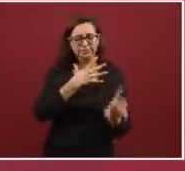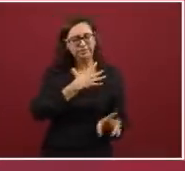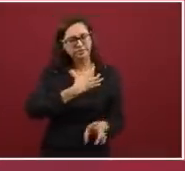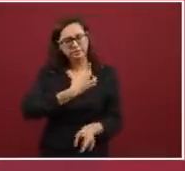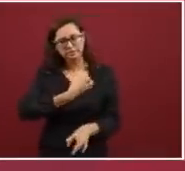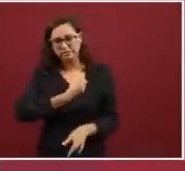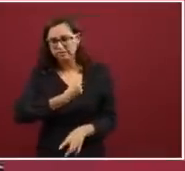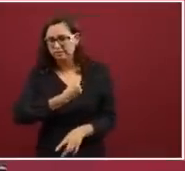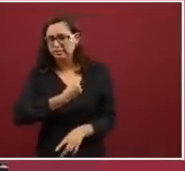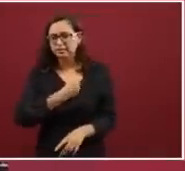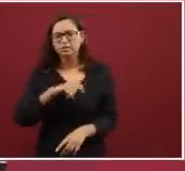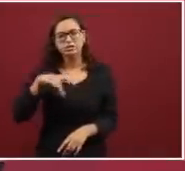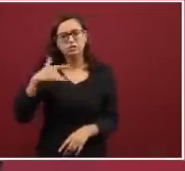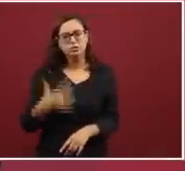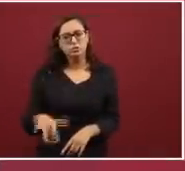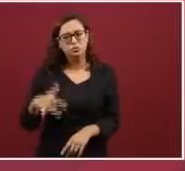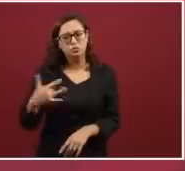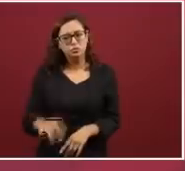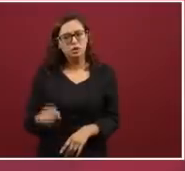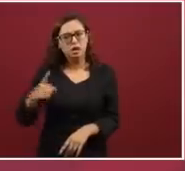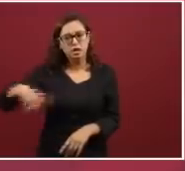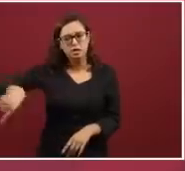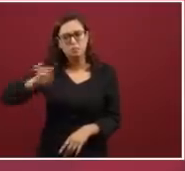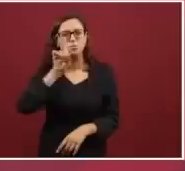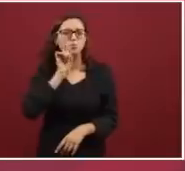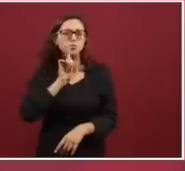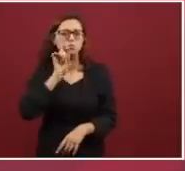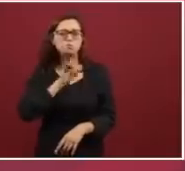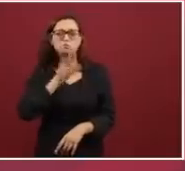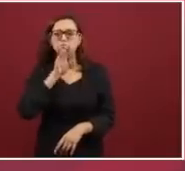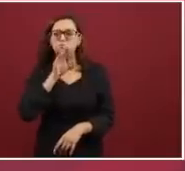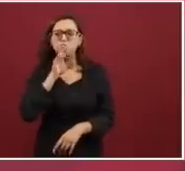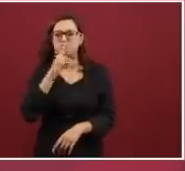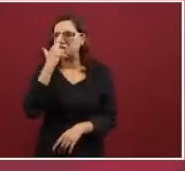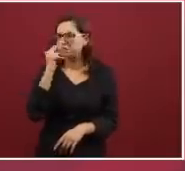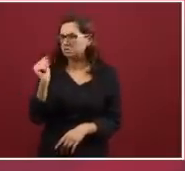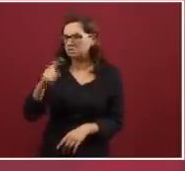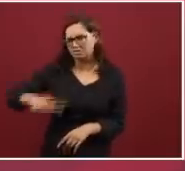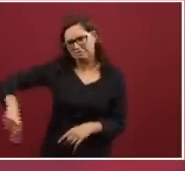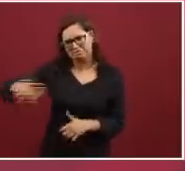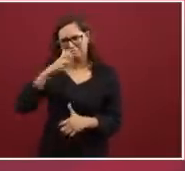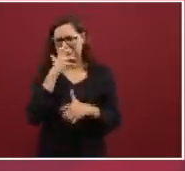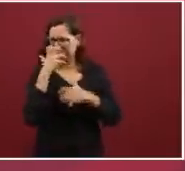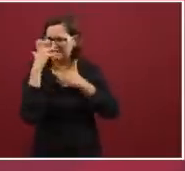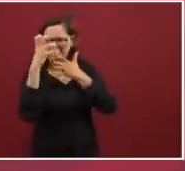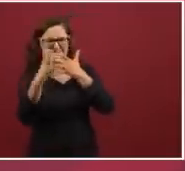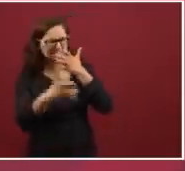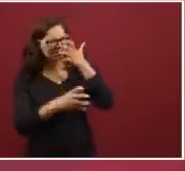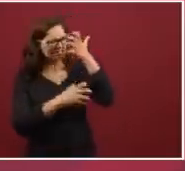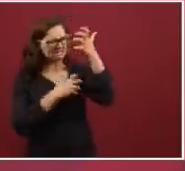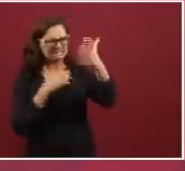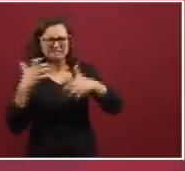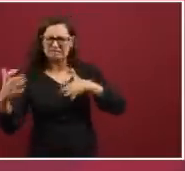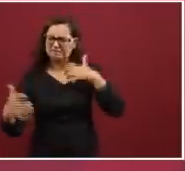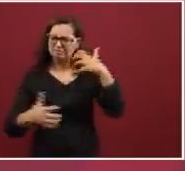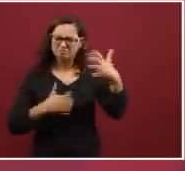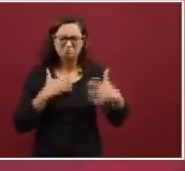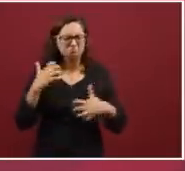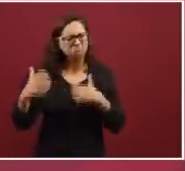muchísimo. Y tienen razón las madres en expresarse así y en gritar